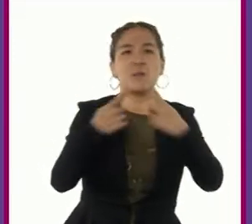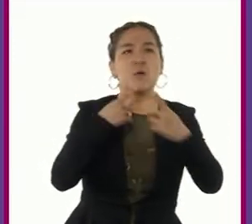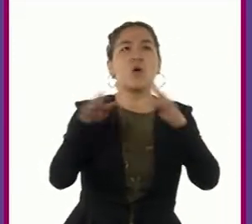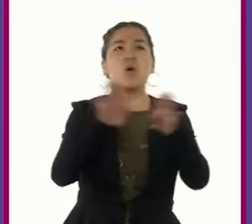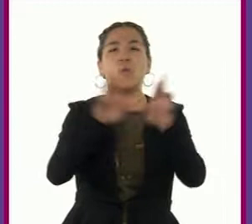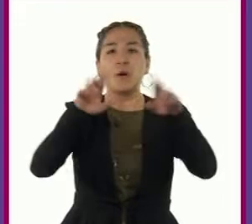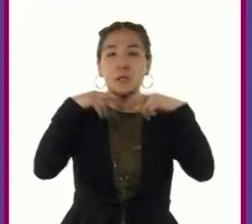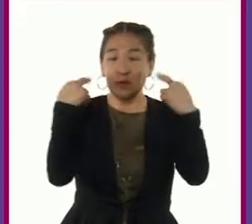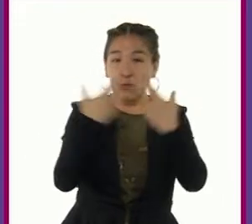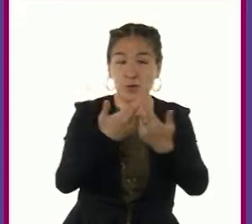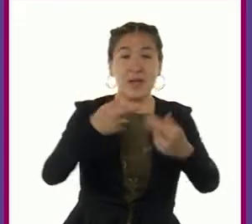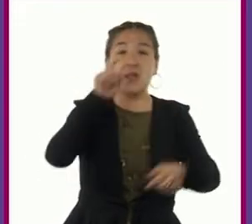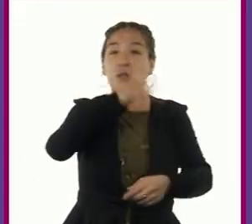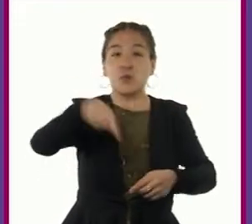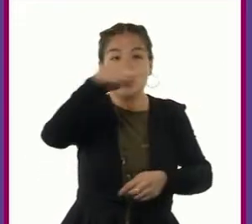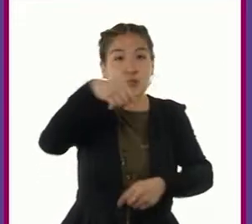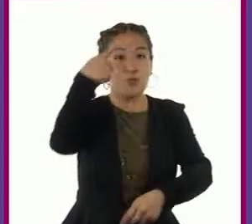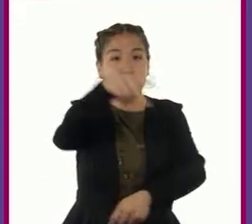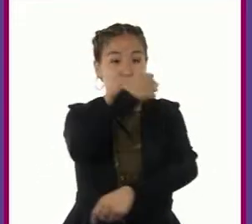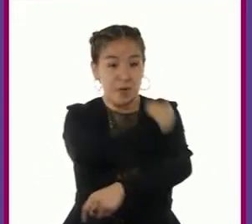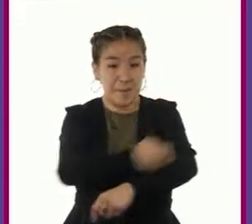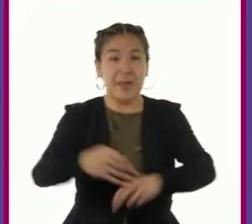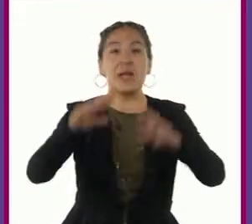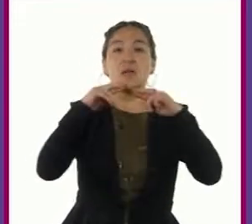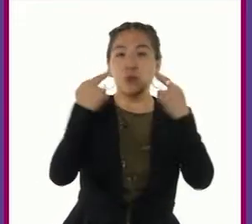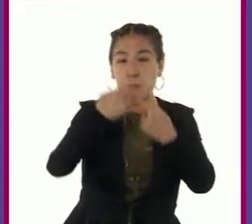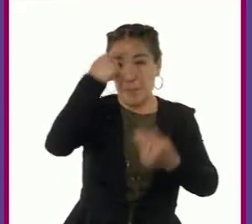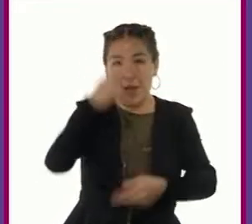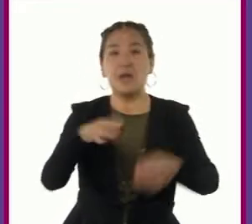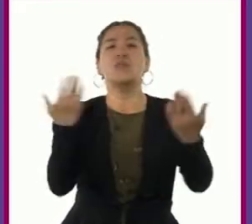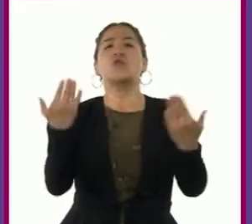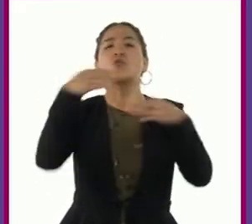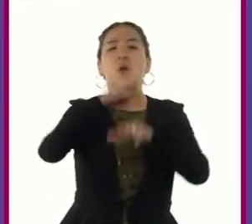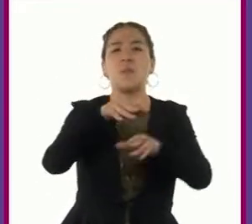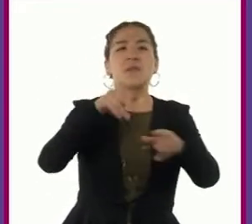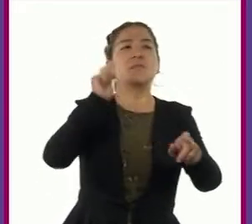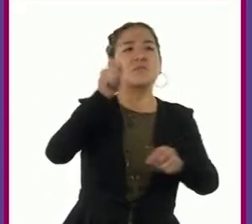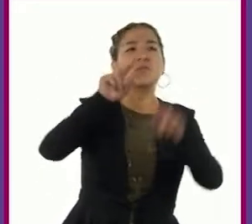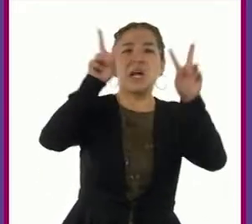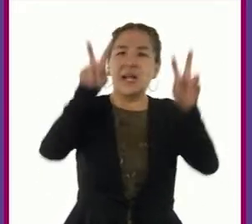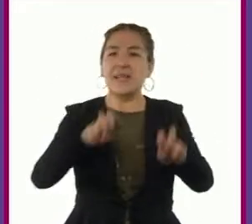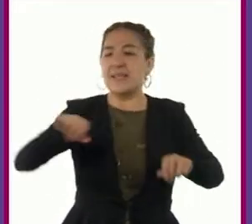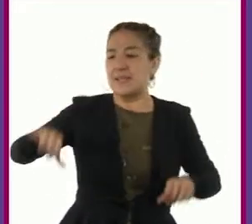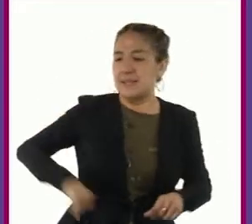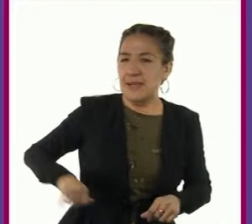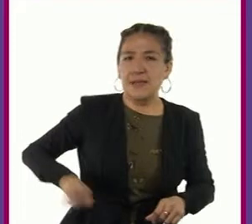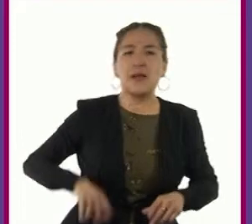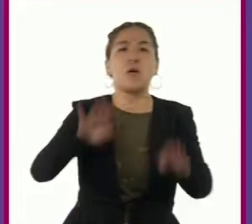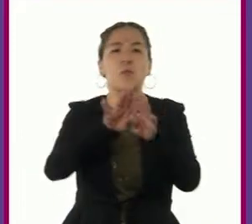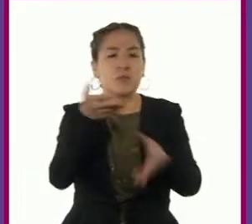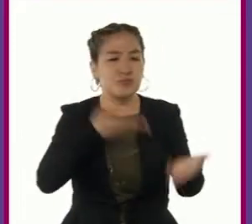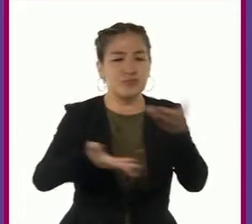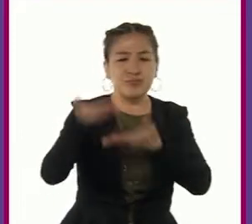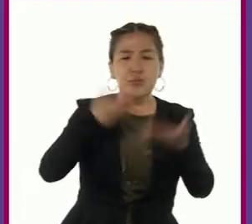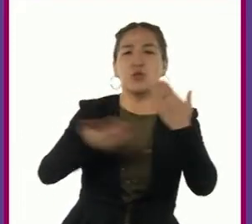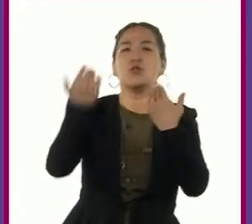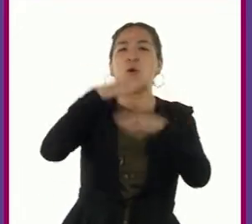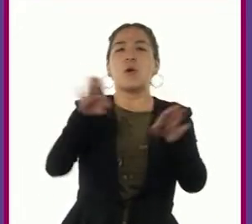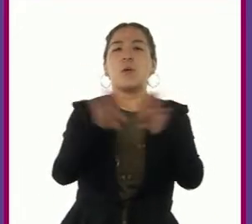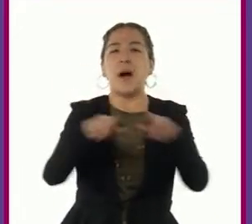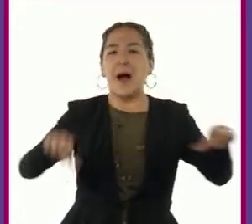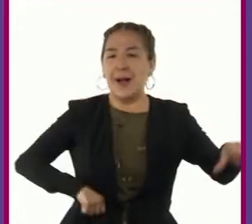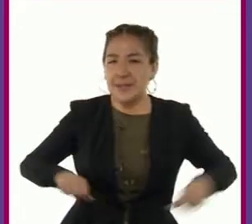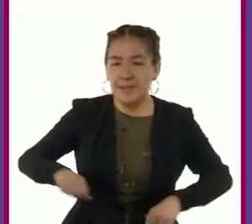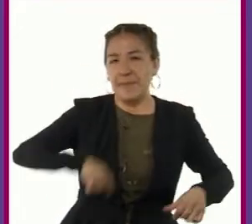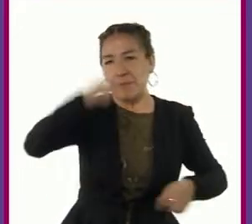todas y todos los miembros de la familia para discutir asuntos de interés común respecto de la organización y